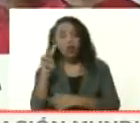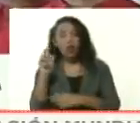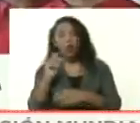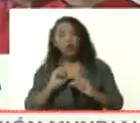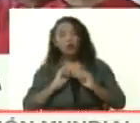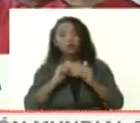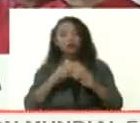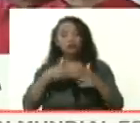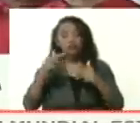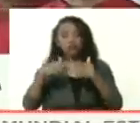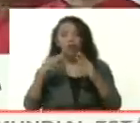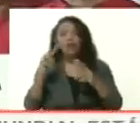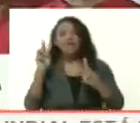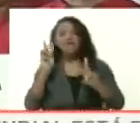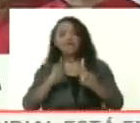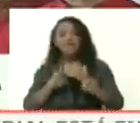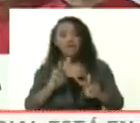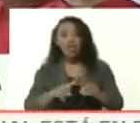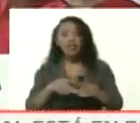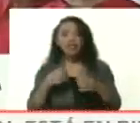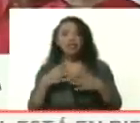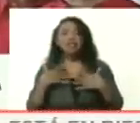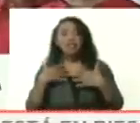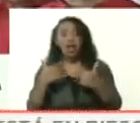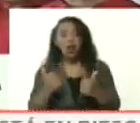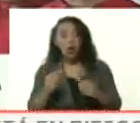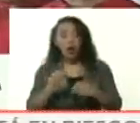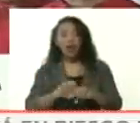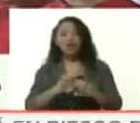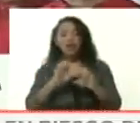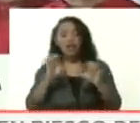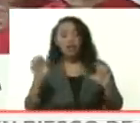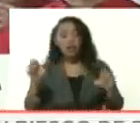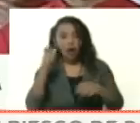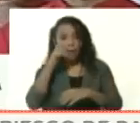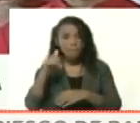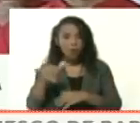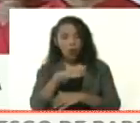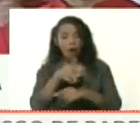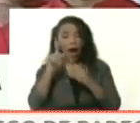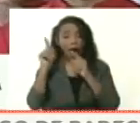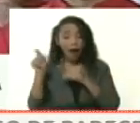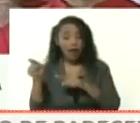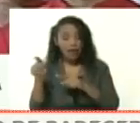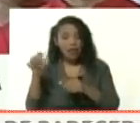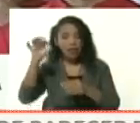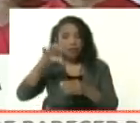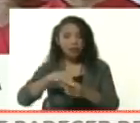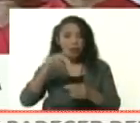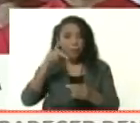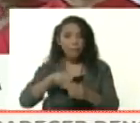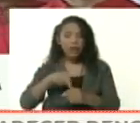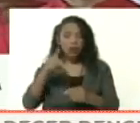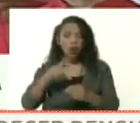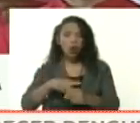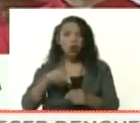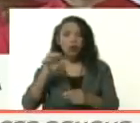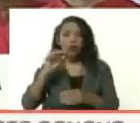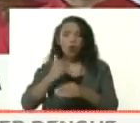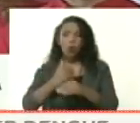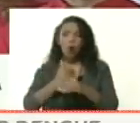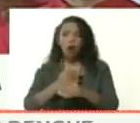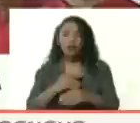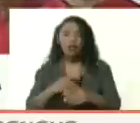comenzó a darle salud, cuando comenzó a darle educación a al pueblo. Allí se estaba sembrando petróleo. No es